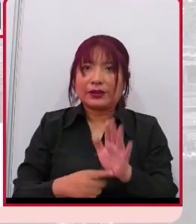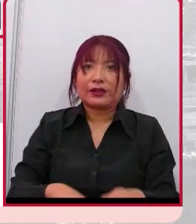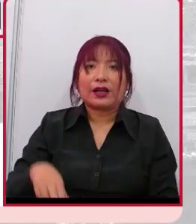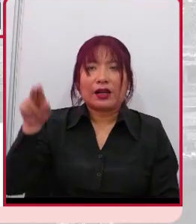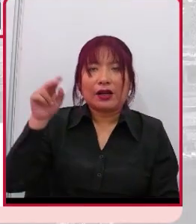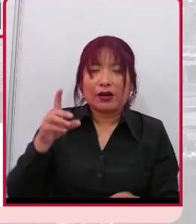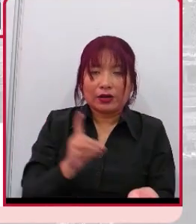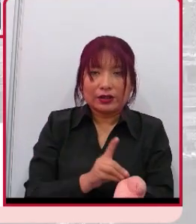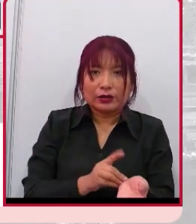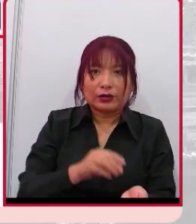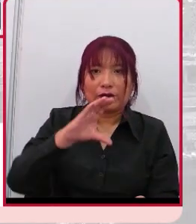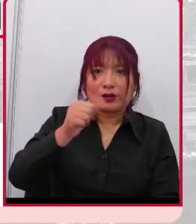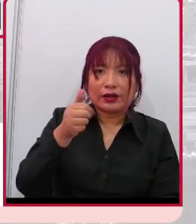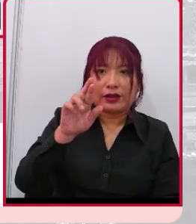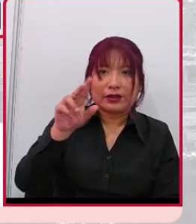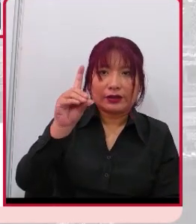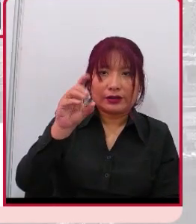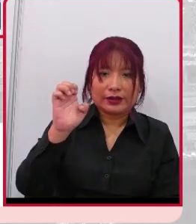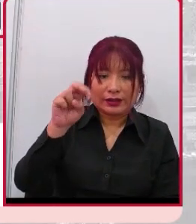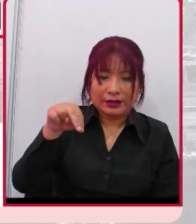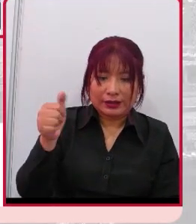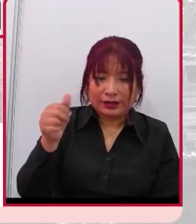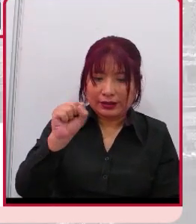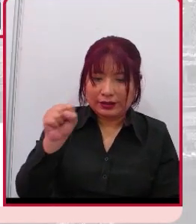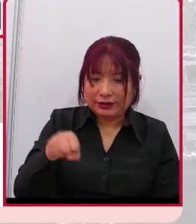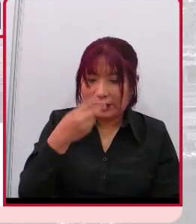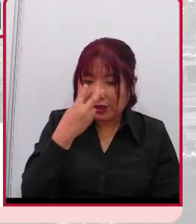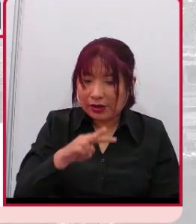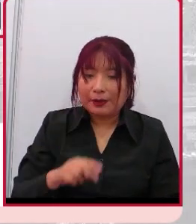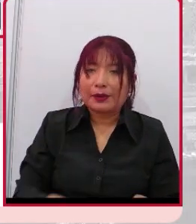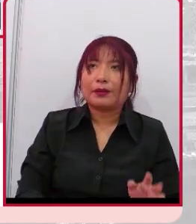En estas gráficas, a través de un estudio